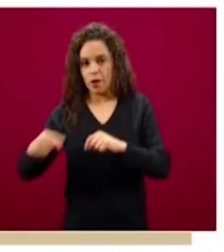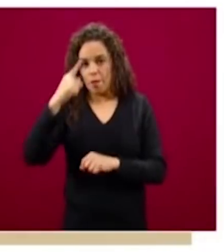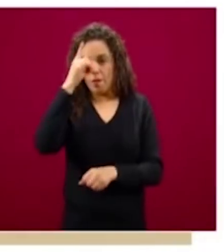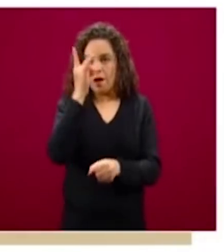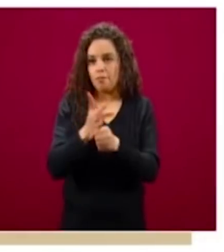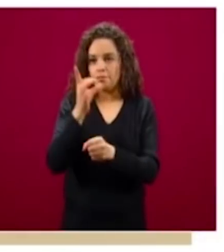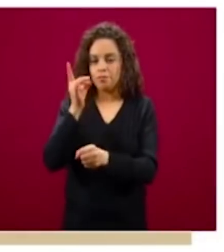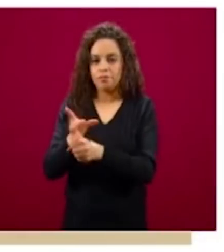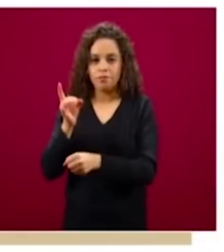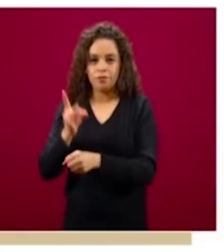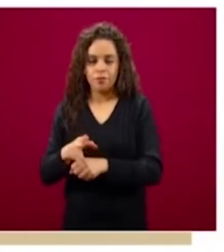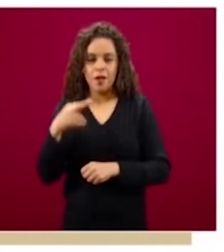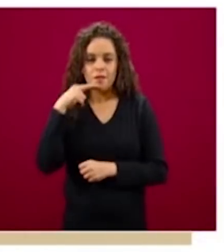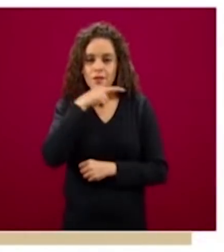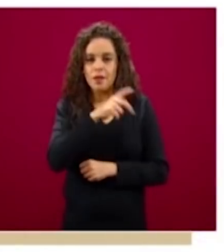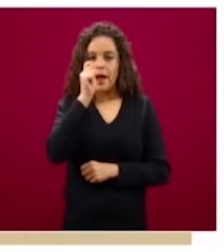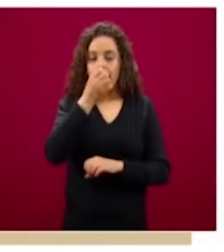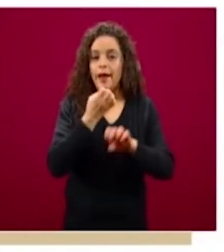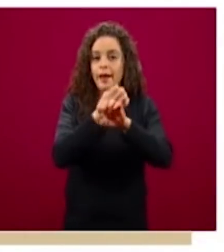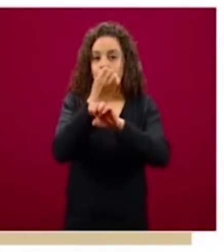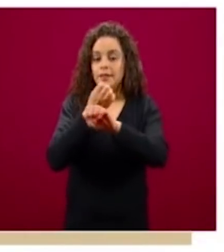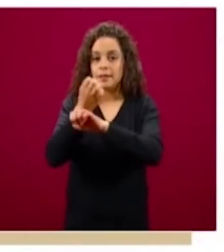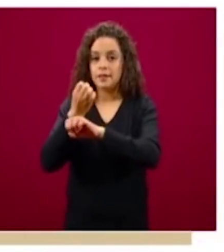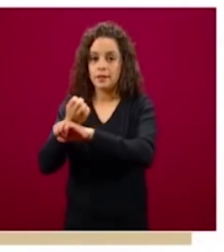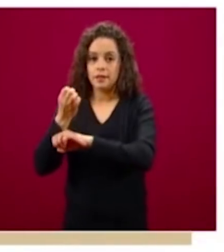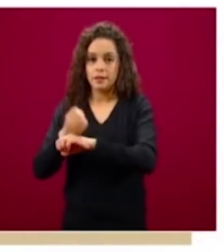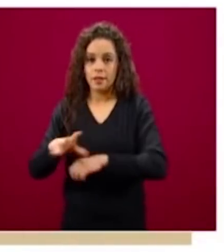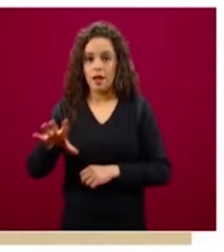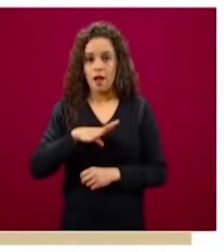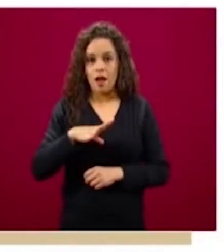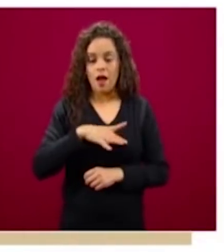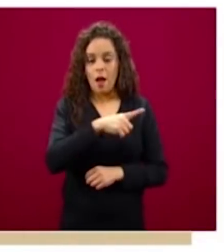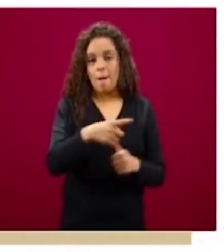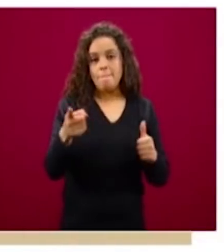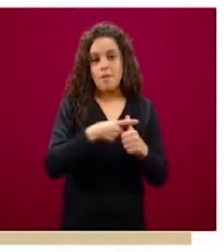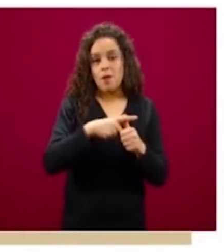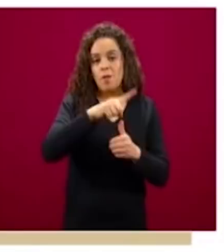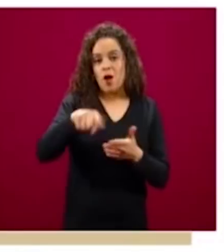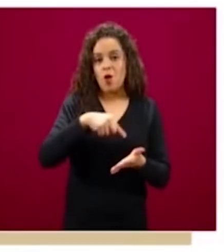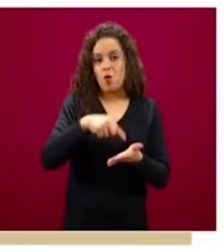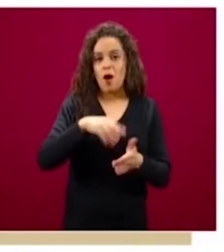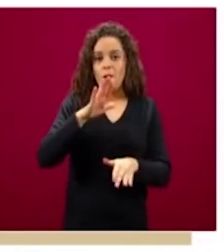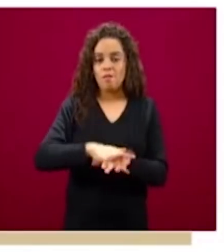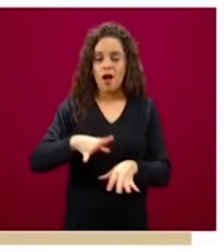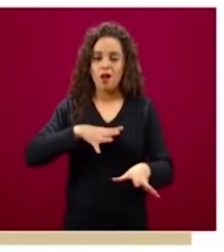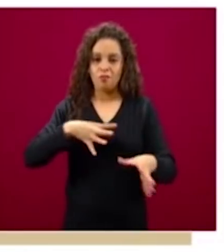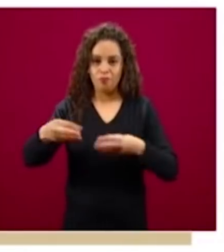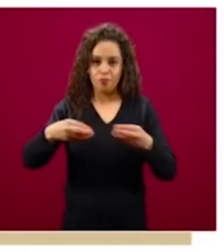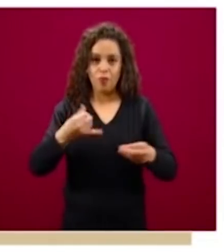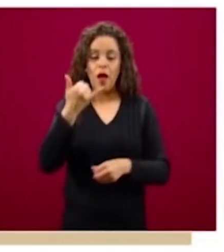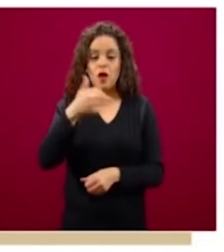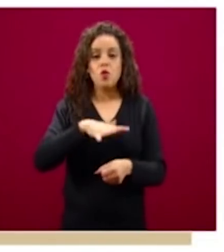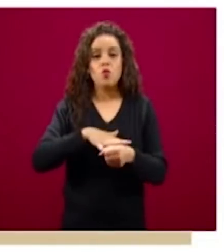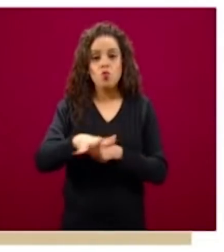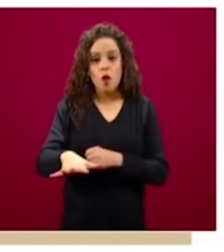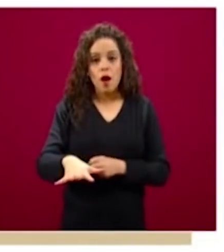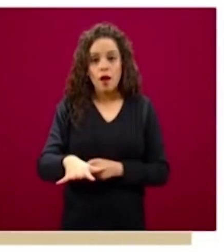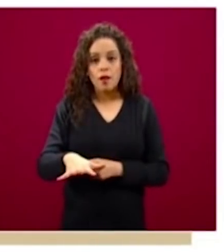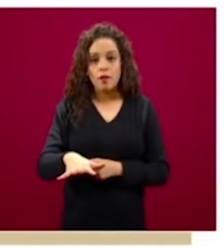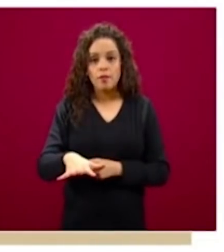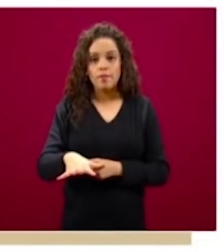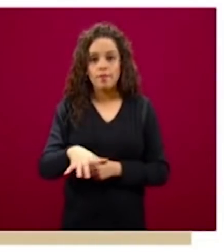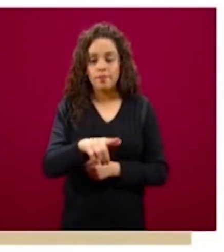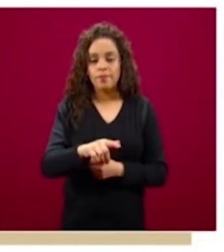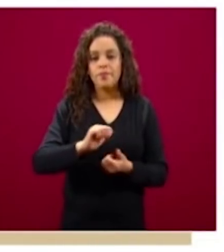rápidamente identificar qué entidades federativas están, digamos, en los primeros lugares y cuáles todavía están en un momento de